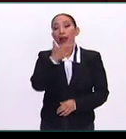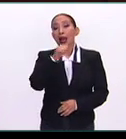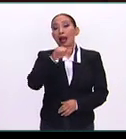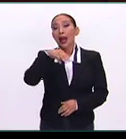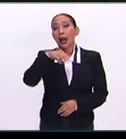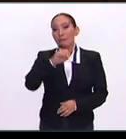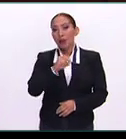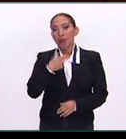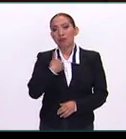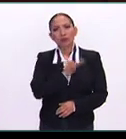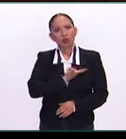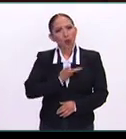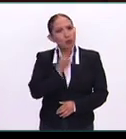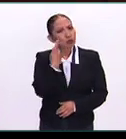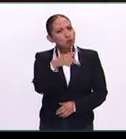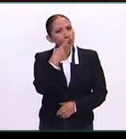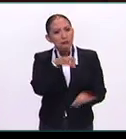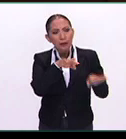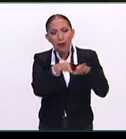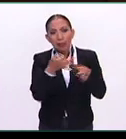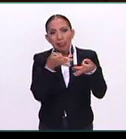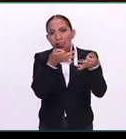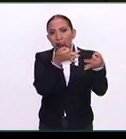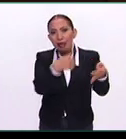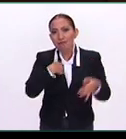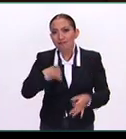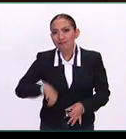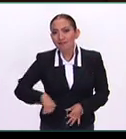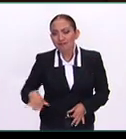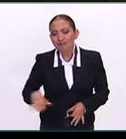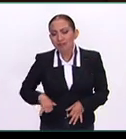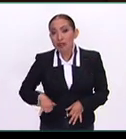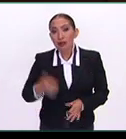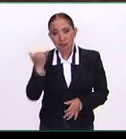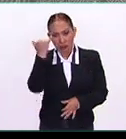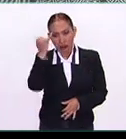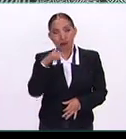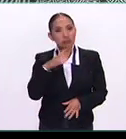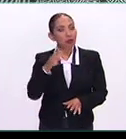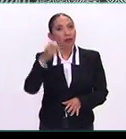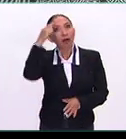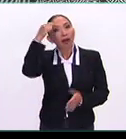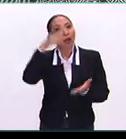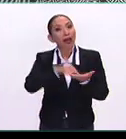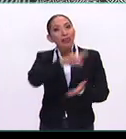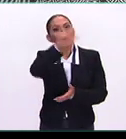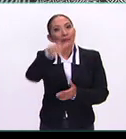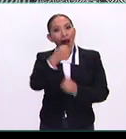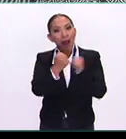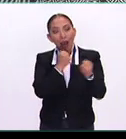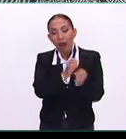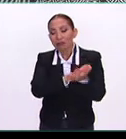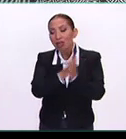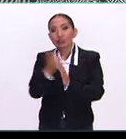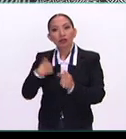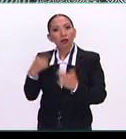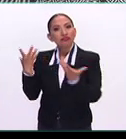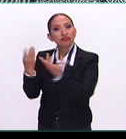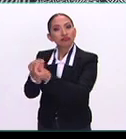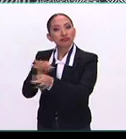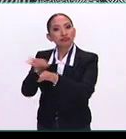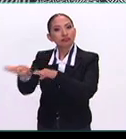Gamio me atrajo mucho su labor. ¿Y quién me iba a decir que bastantes años después trabajé con